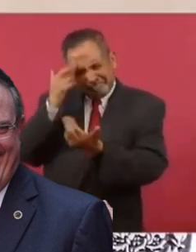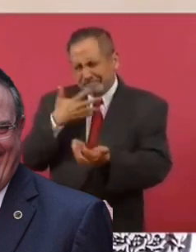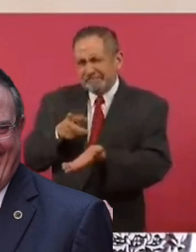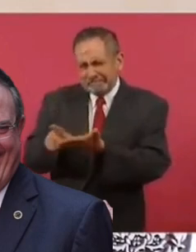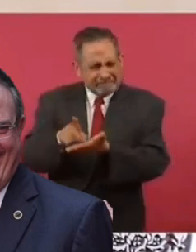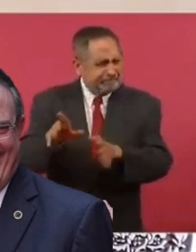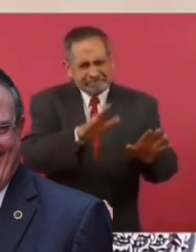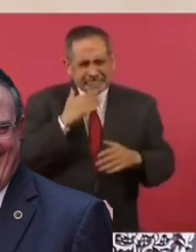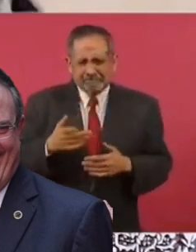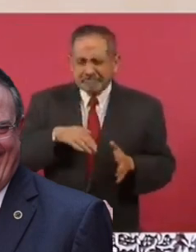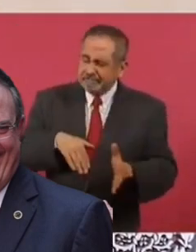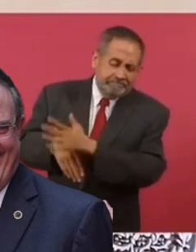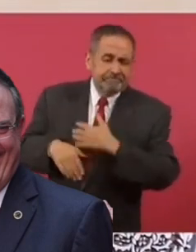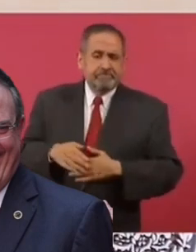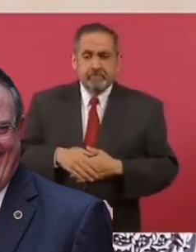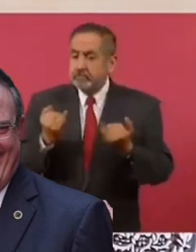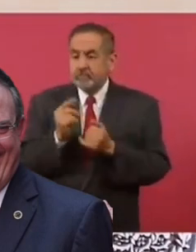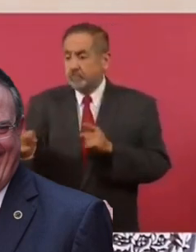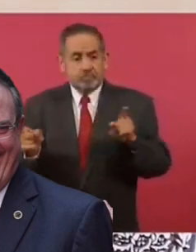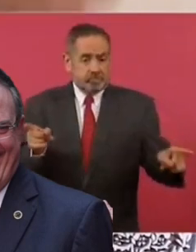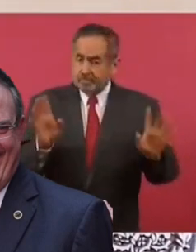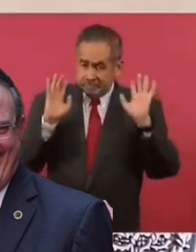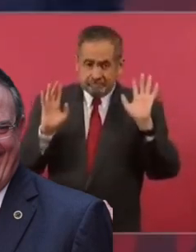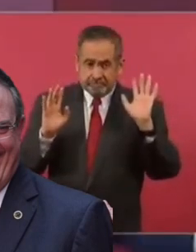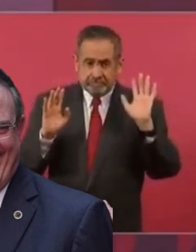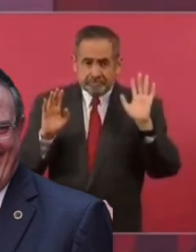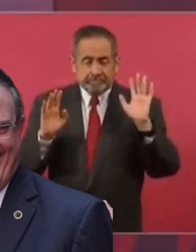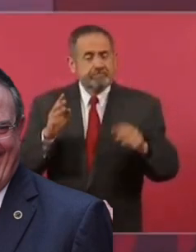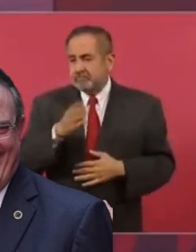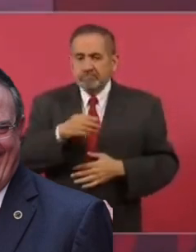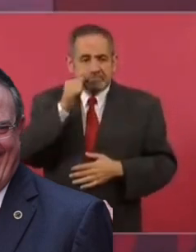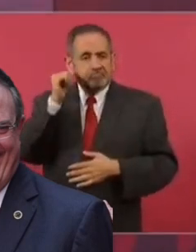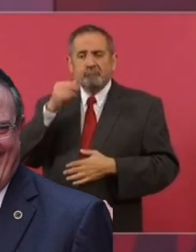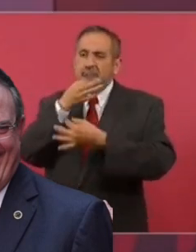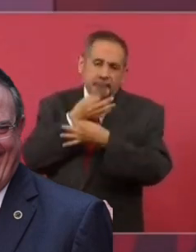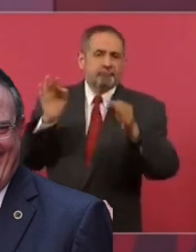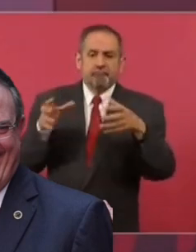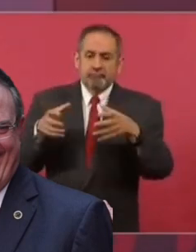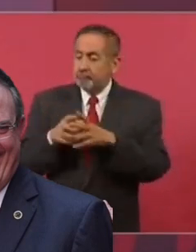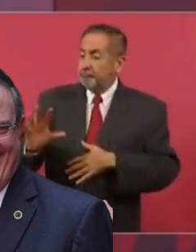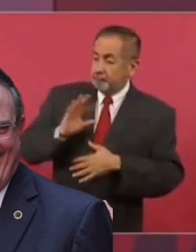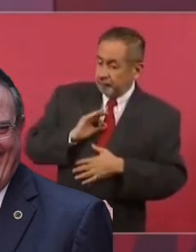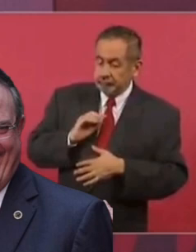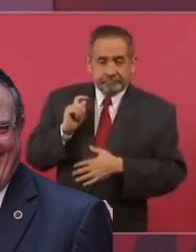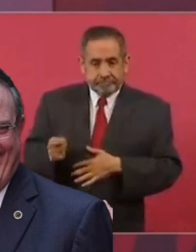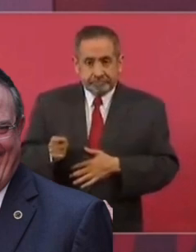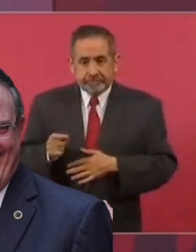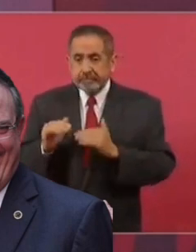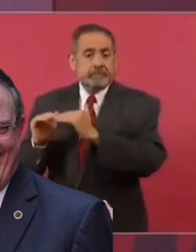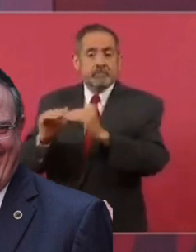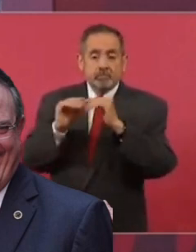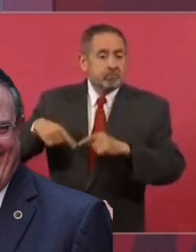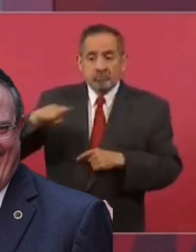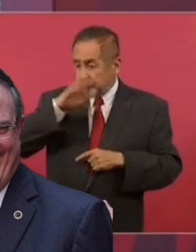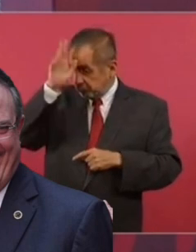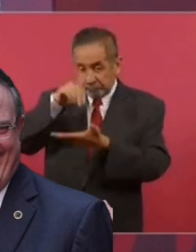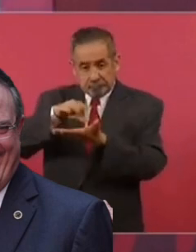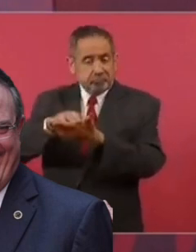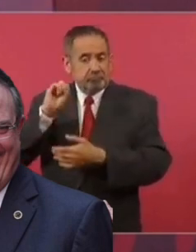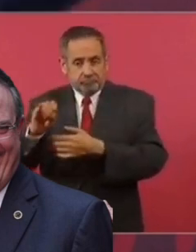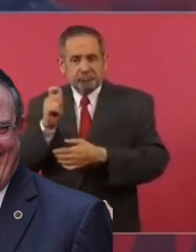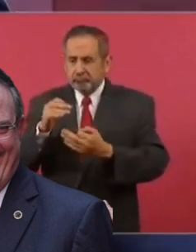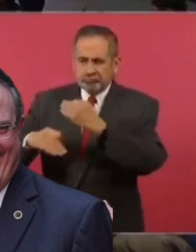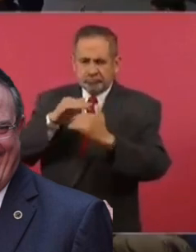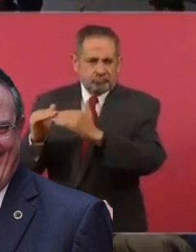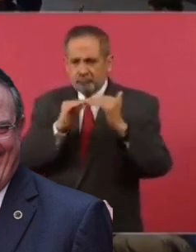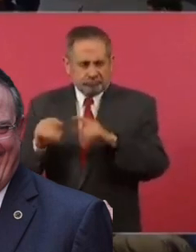sea. Y eso de un lado, repito, o de otro. Entonces, qué bien que ayer me informaron que por unanimidad, es decir,